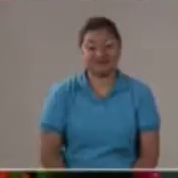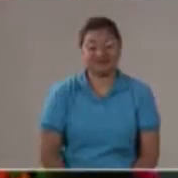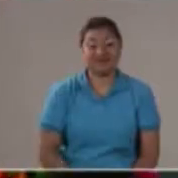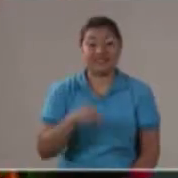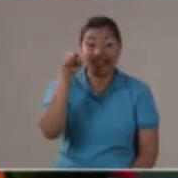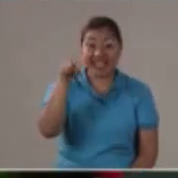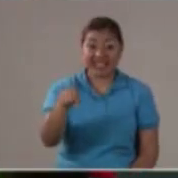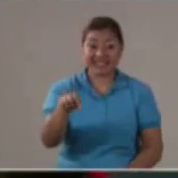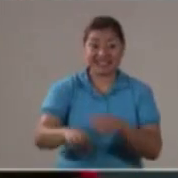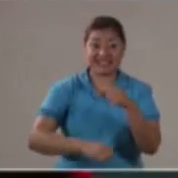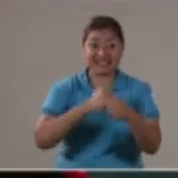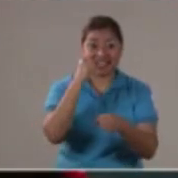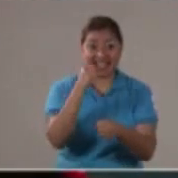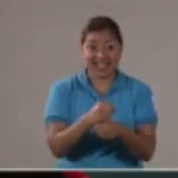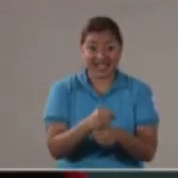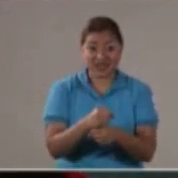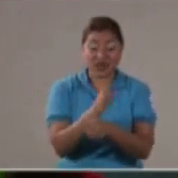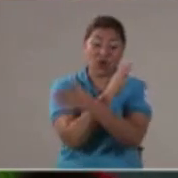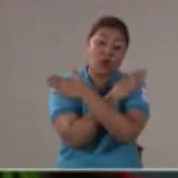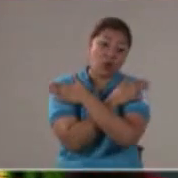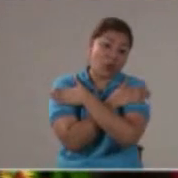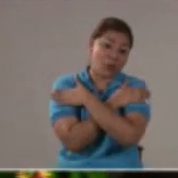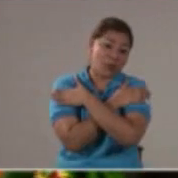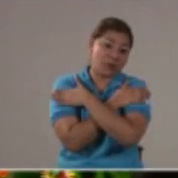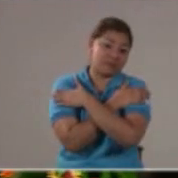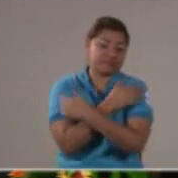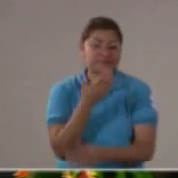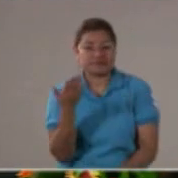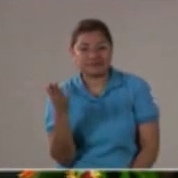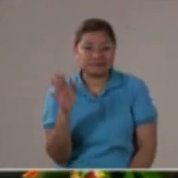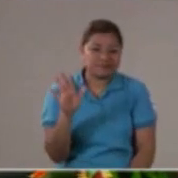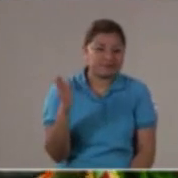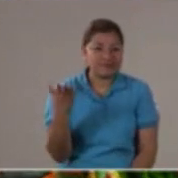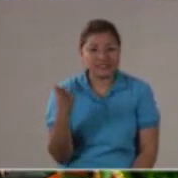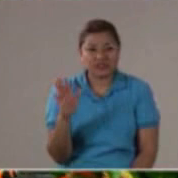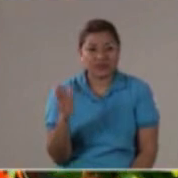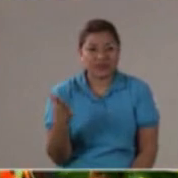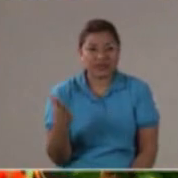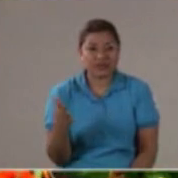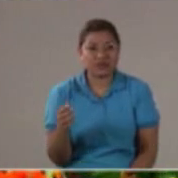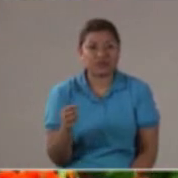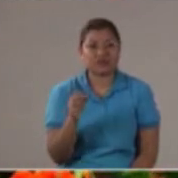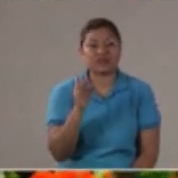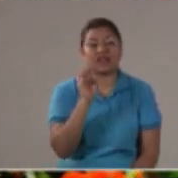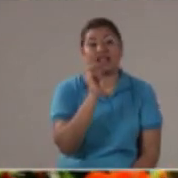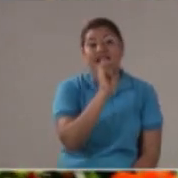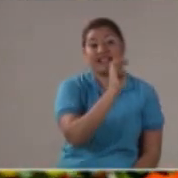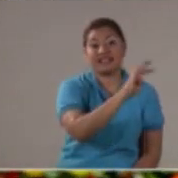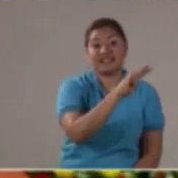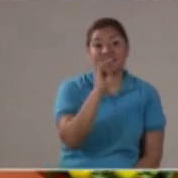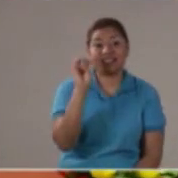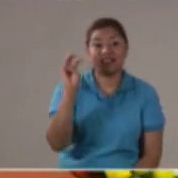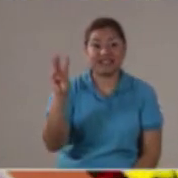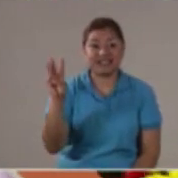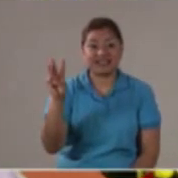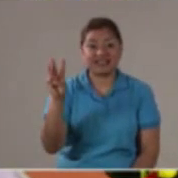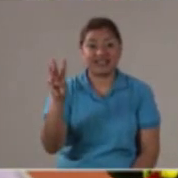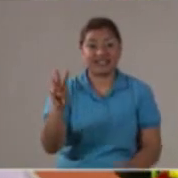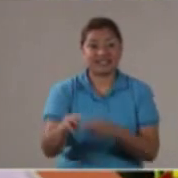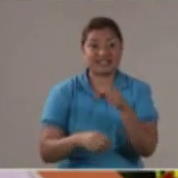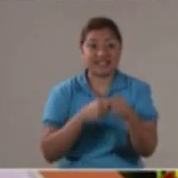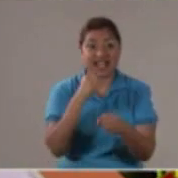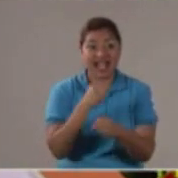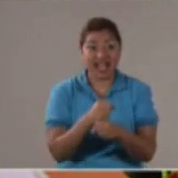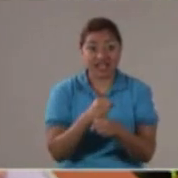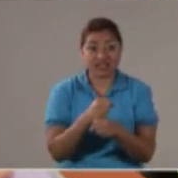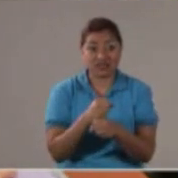Este año cumplo como unos, vamos a ver, desde como unos 32, 33, ya no recuerdo exactamente la fecha